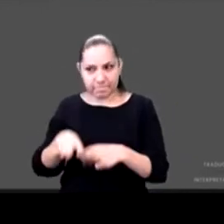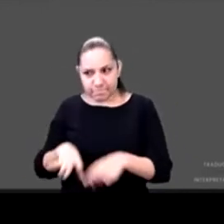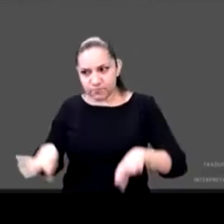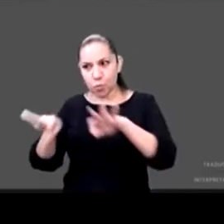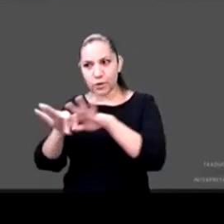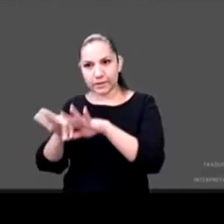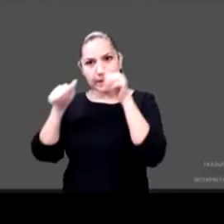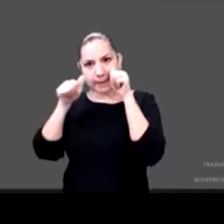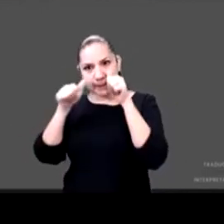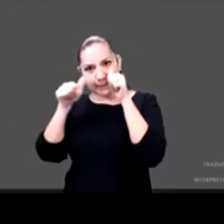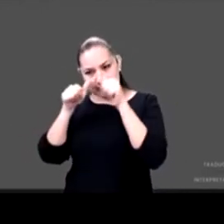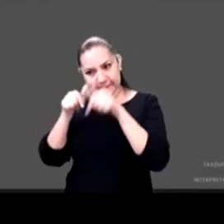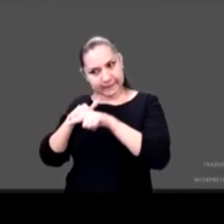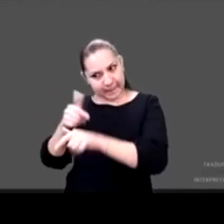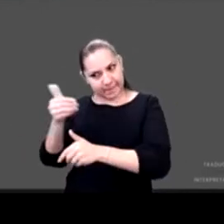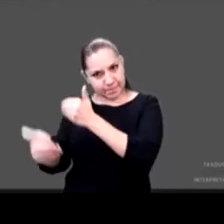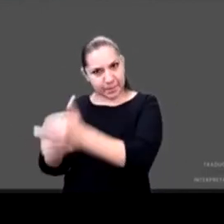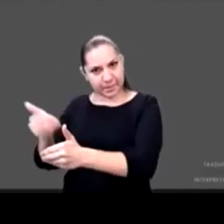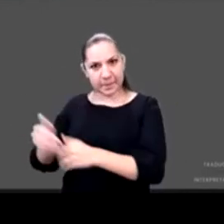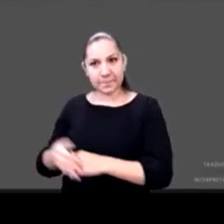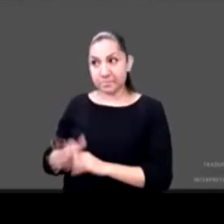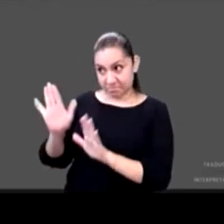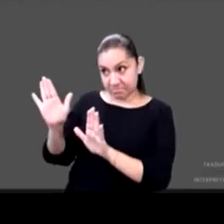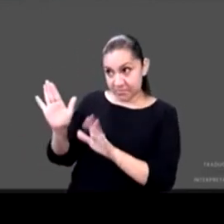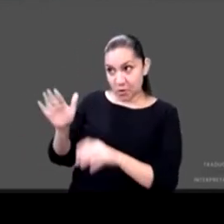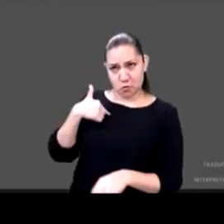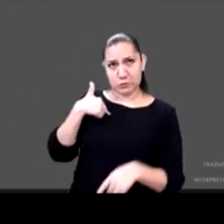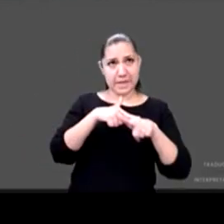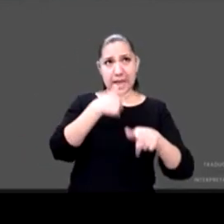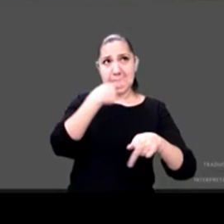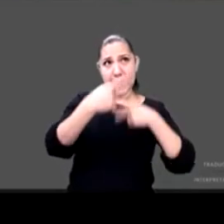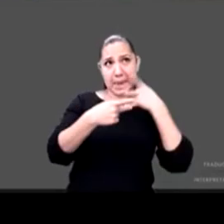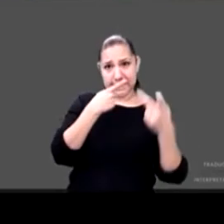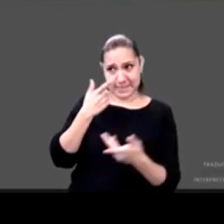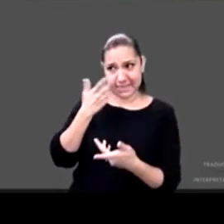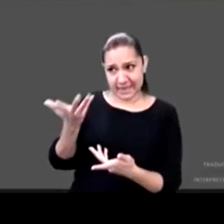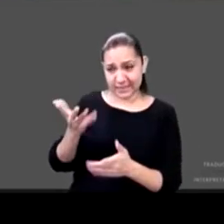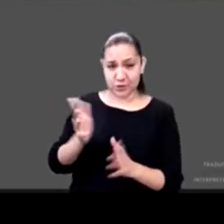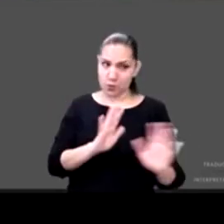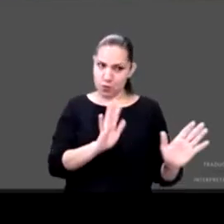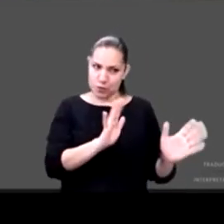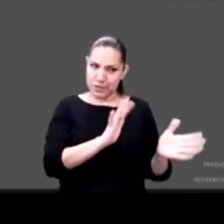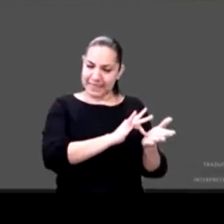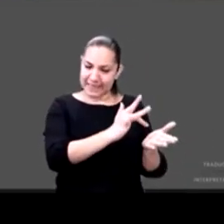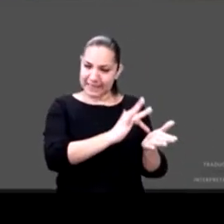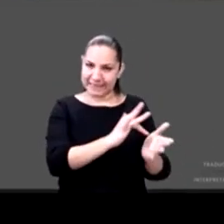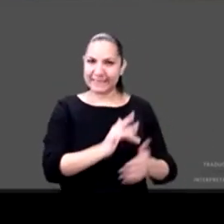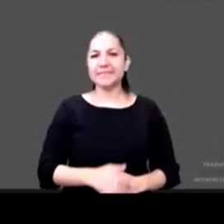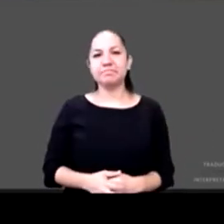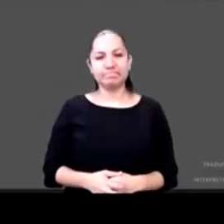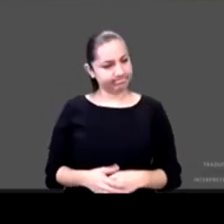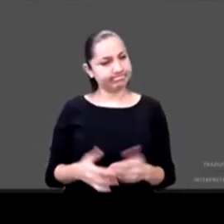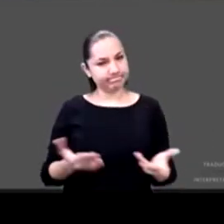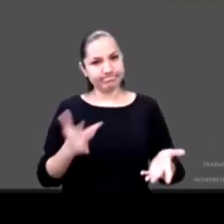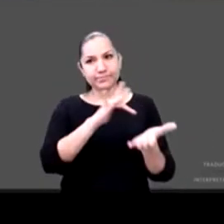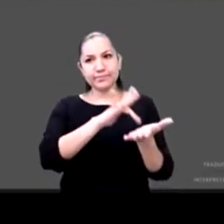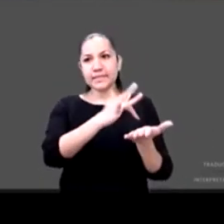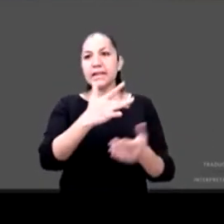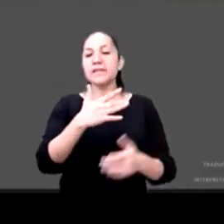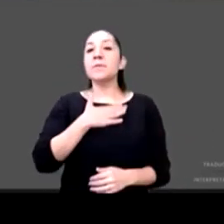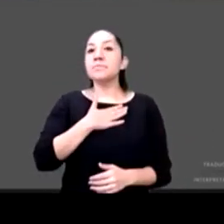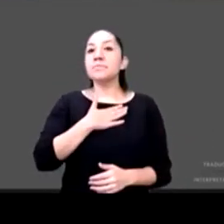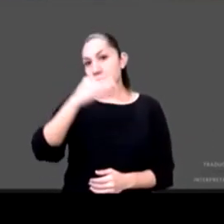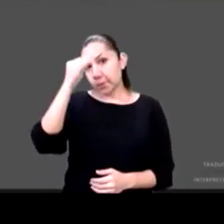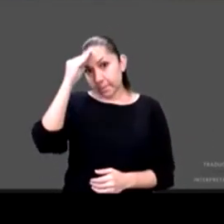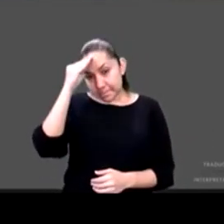si quieren, sí, yo sigo hablando, gracias. Pero... No, sí, gracias. Para eso es, para que ustedes participen. Sí, yo también creo que es muy importante, a ver si aquí